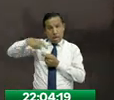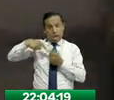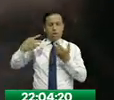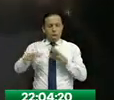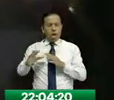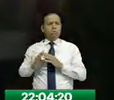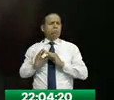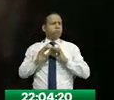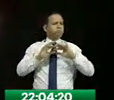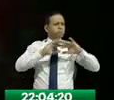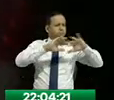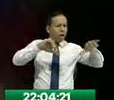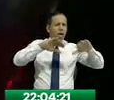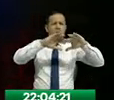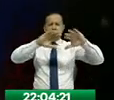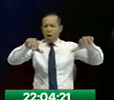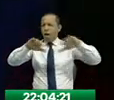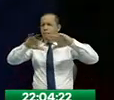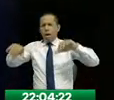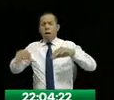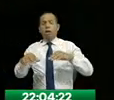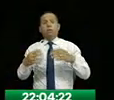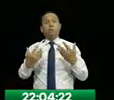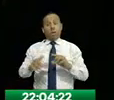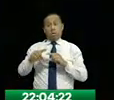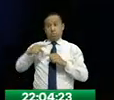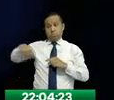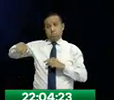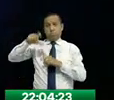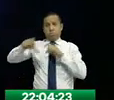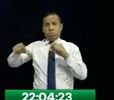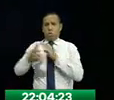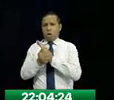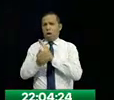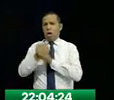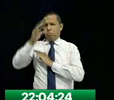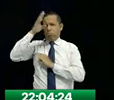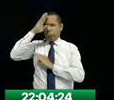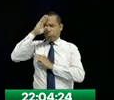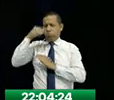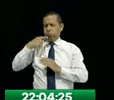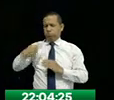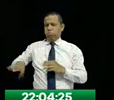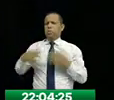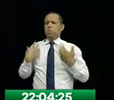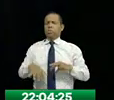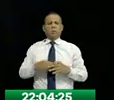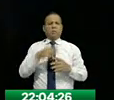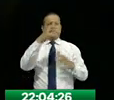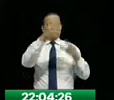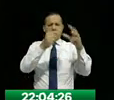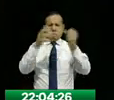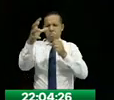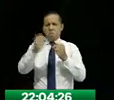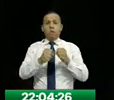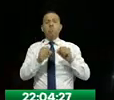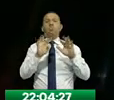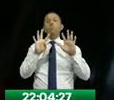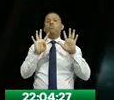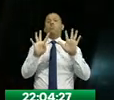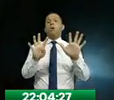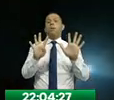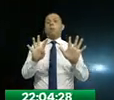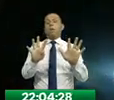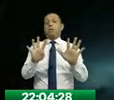Policía junto a fiscales y a grupos tácticos del GIR y HUMO. Aquí se aprendió a 9 funcionarios del Comité Técnico